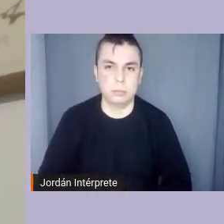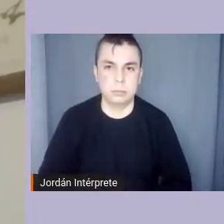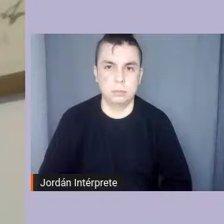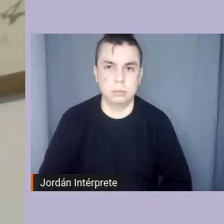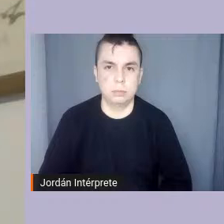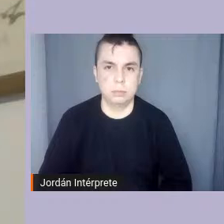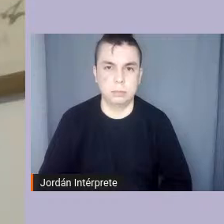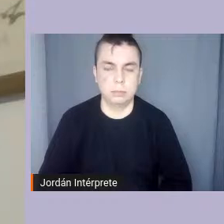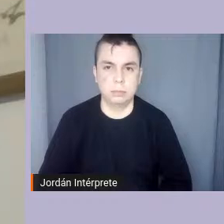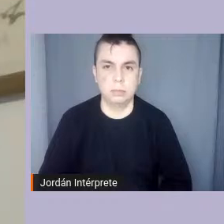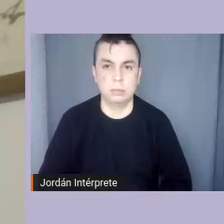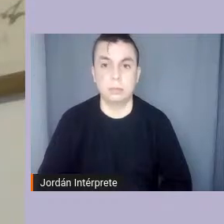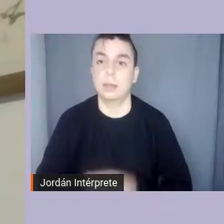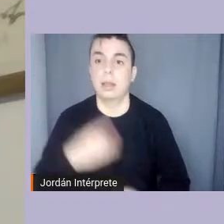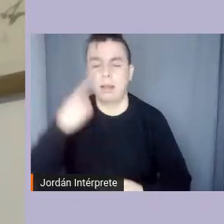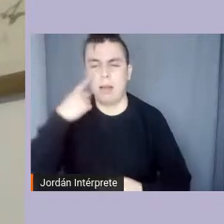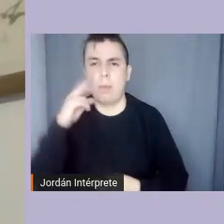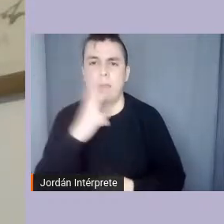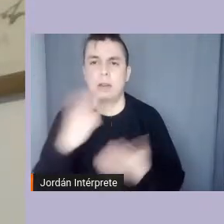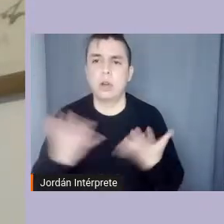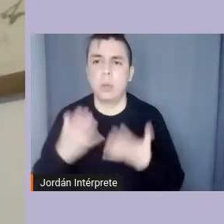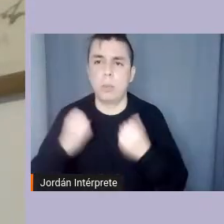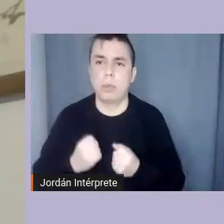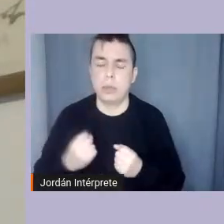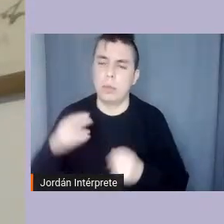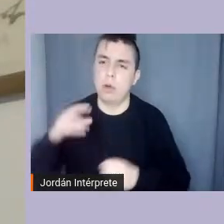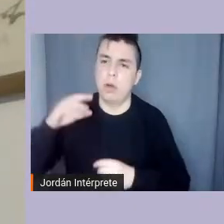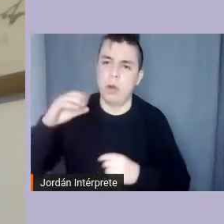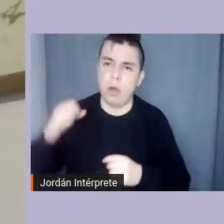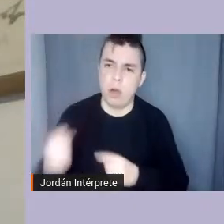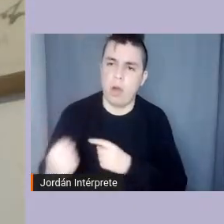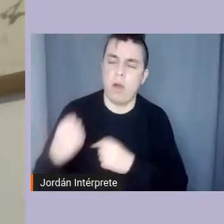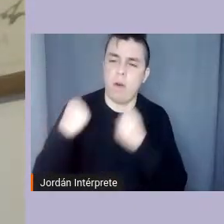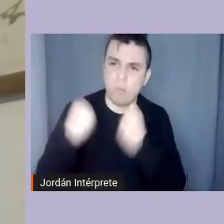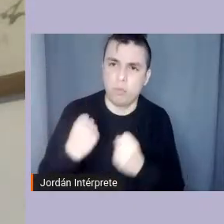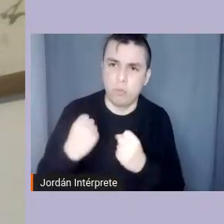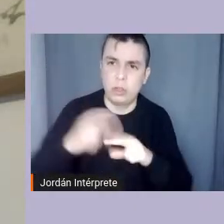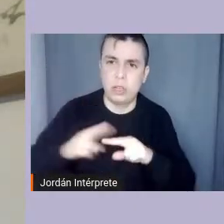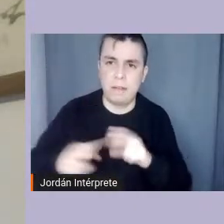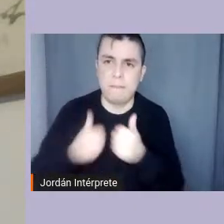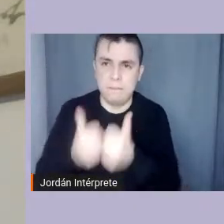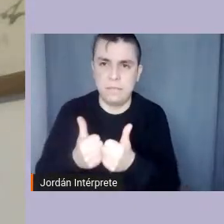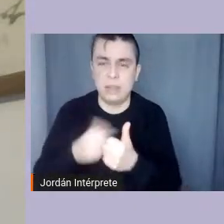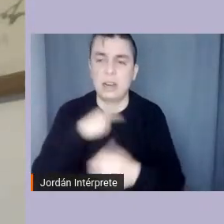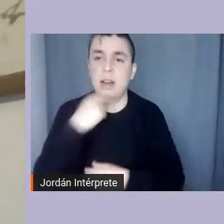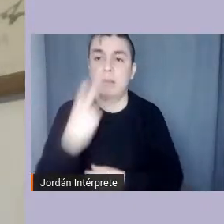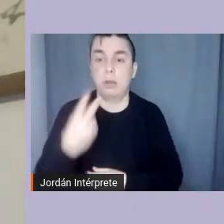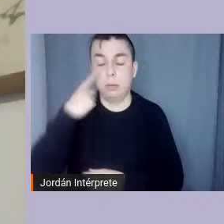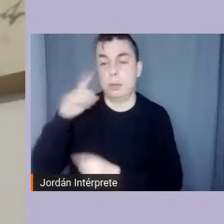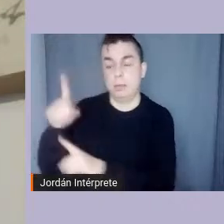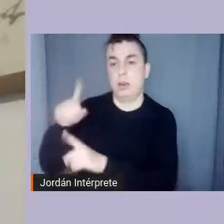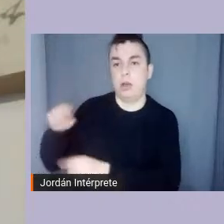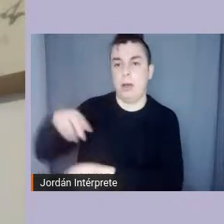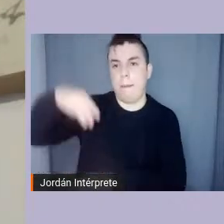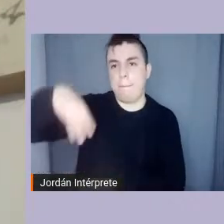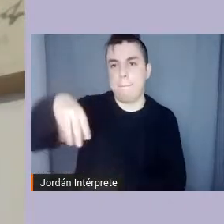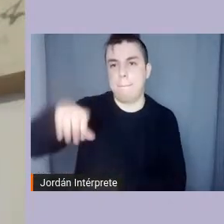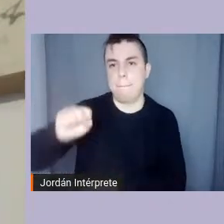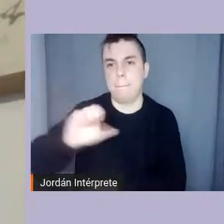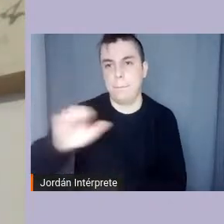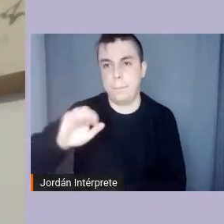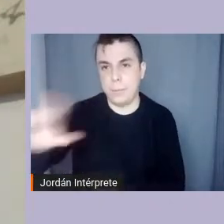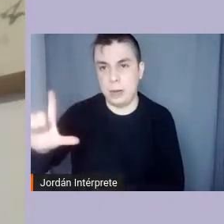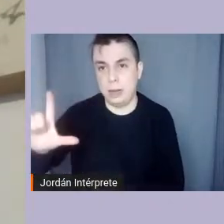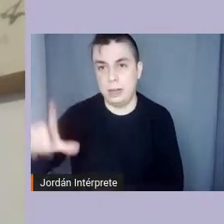buena emisión de la voz en la niñez. Primero, le vamos a pedir a Mael, que es nuestro técnico